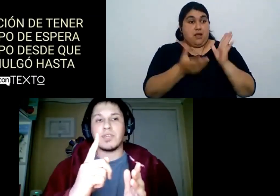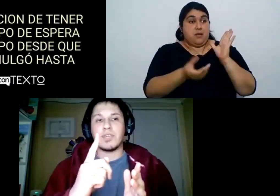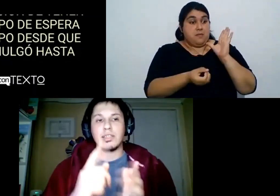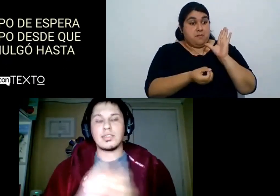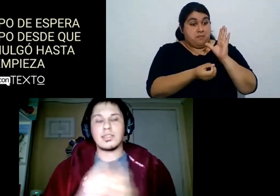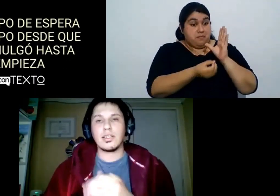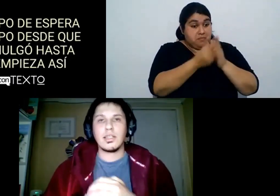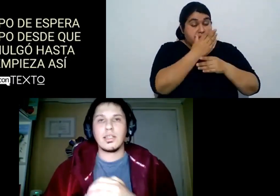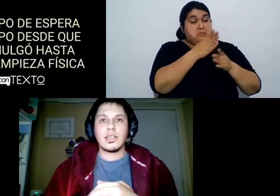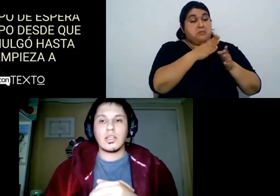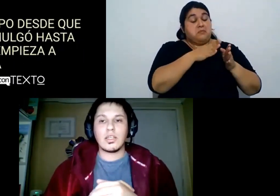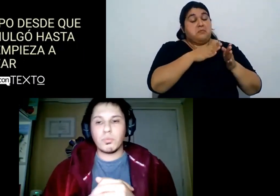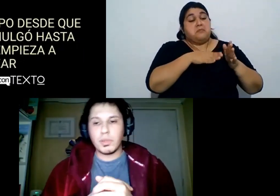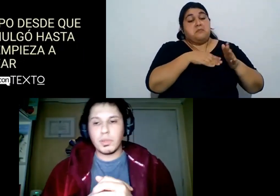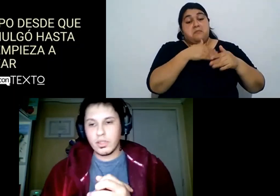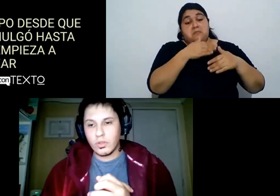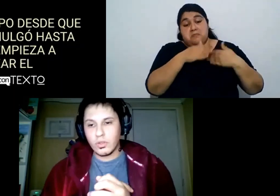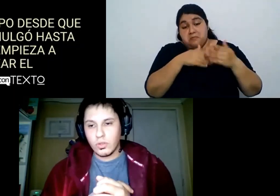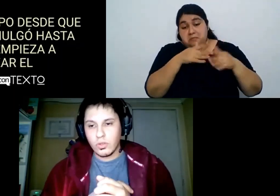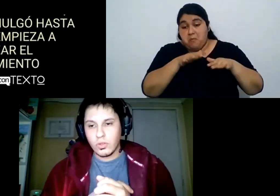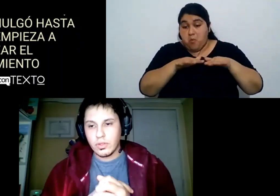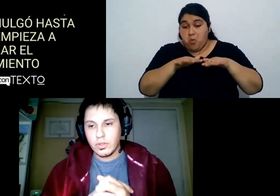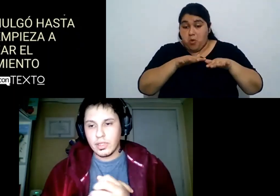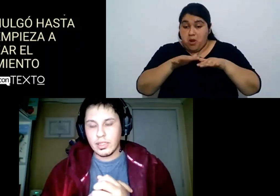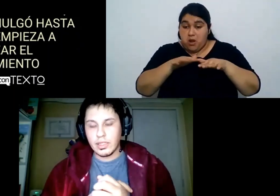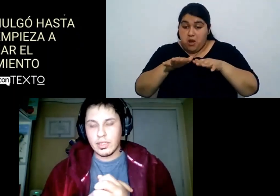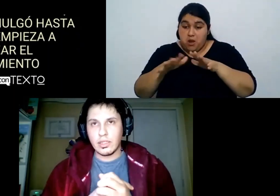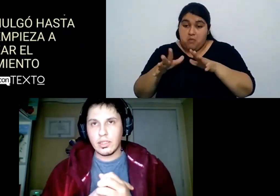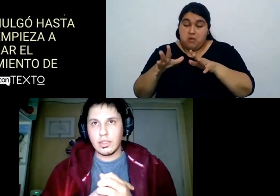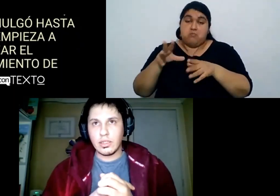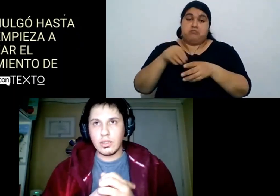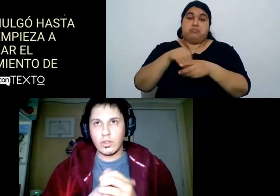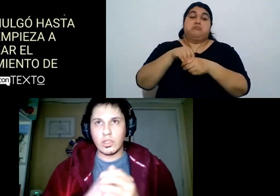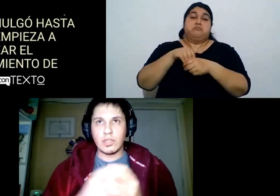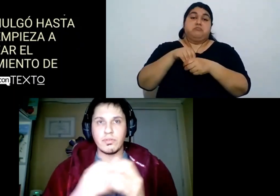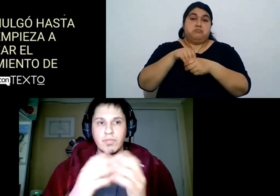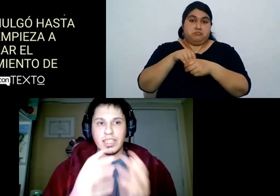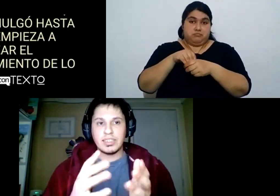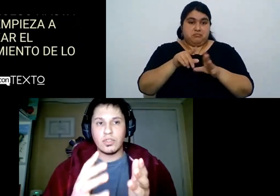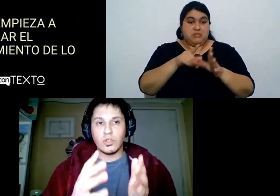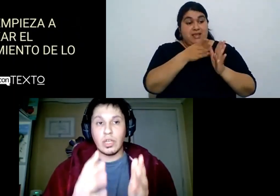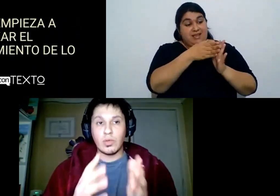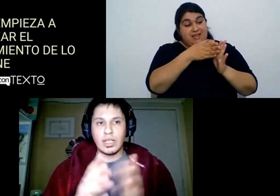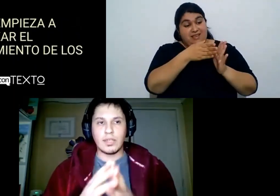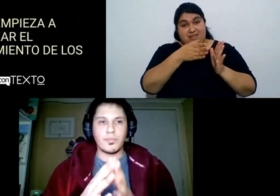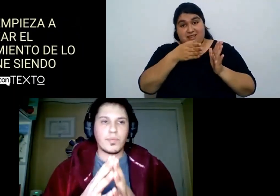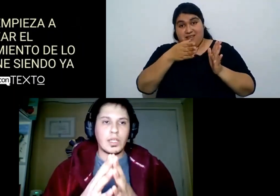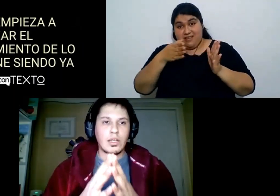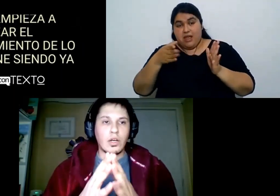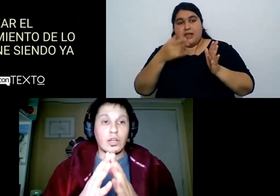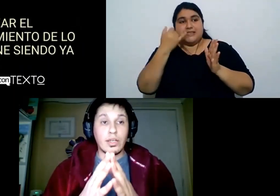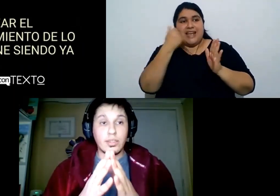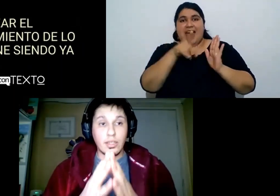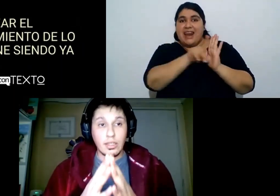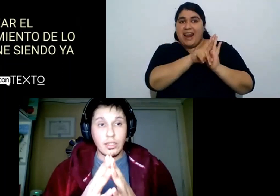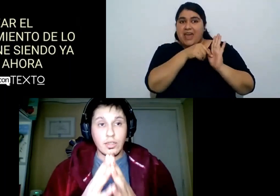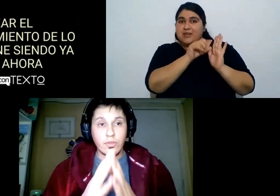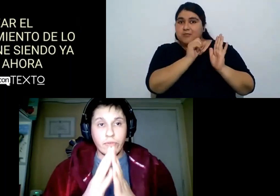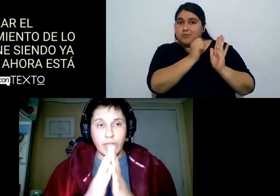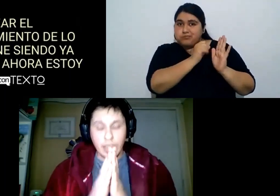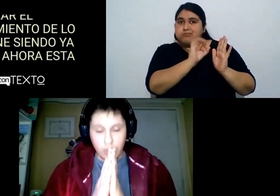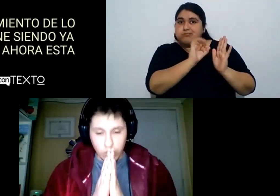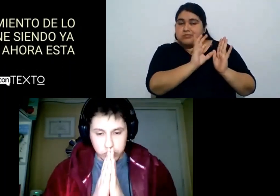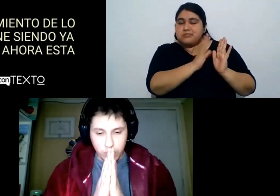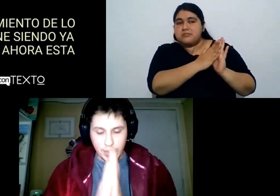empieza a fiscalizar el cumplimiento de lo que viene siendo ya una ley. Ahora, esta ley